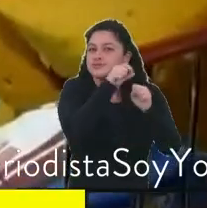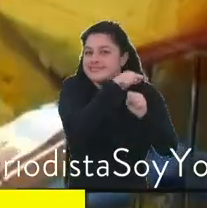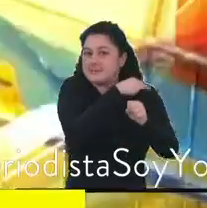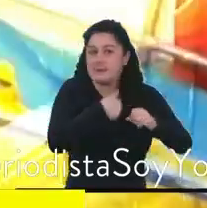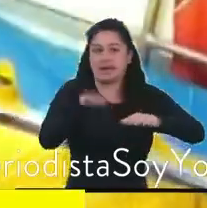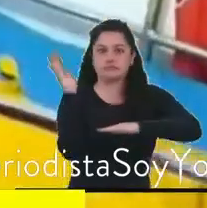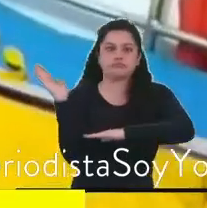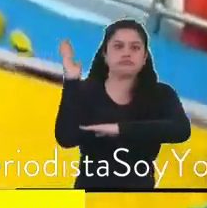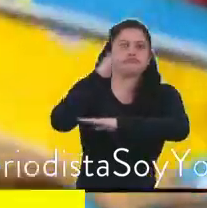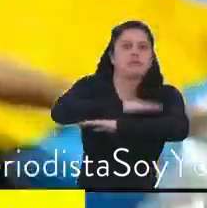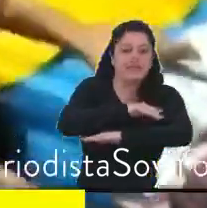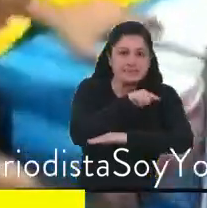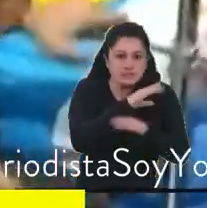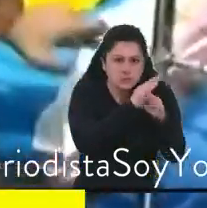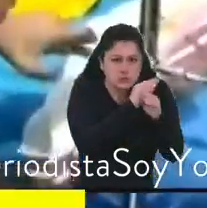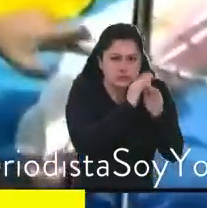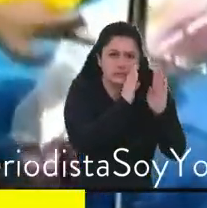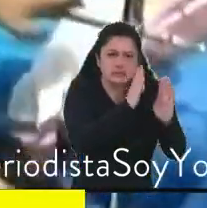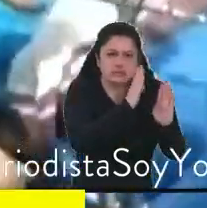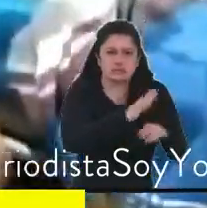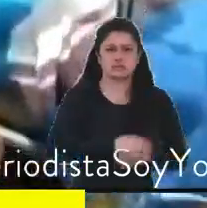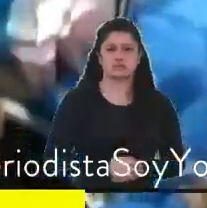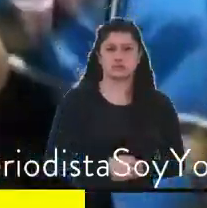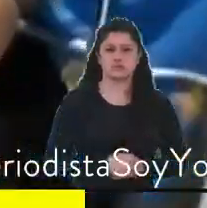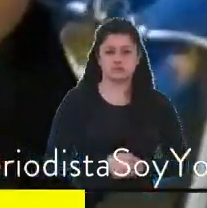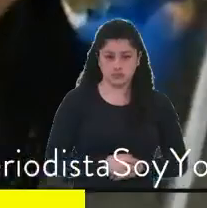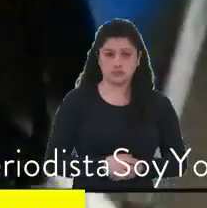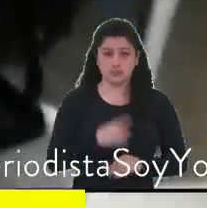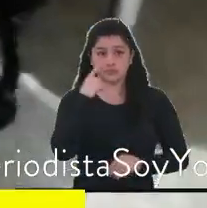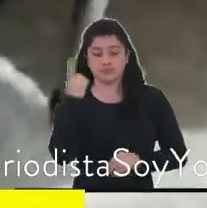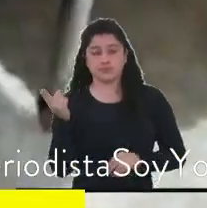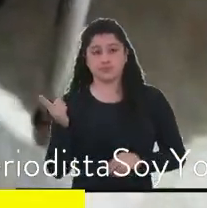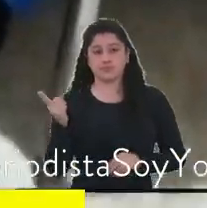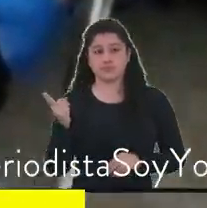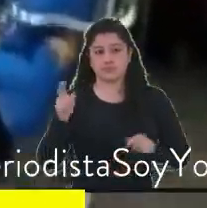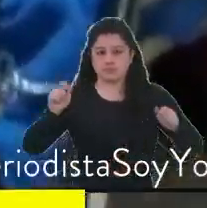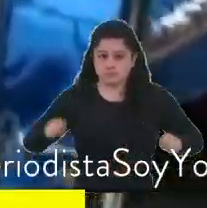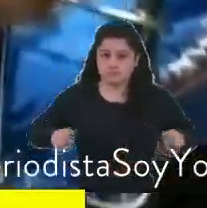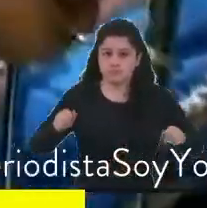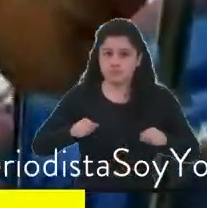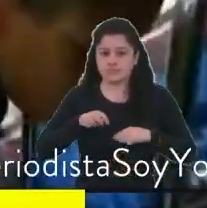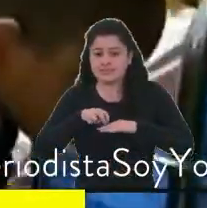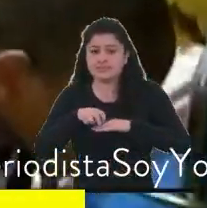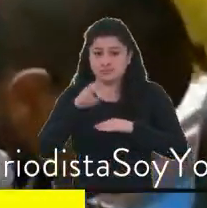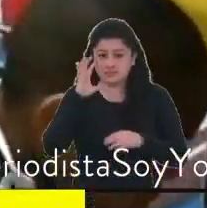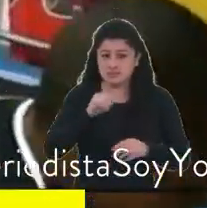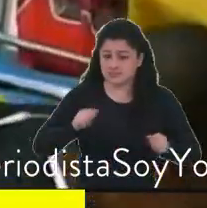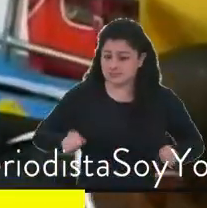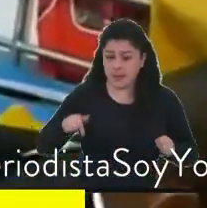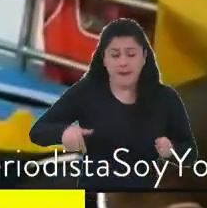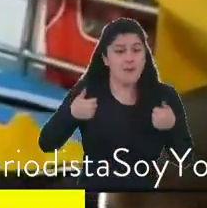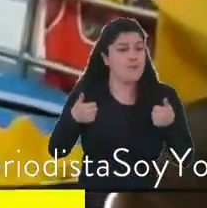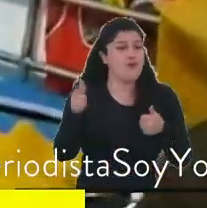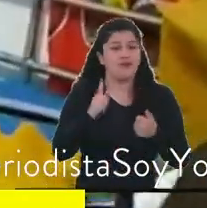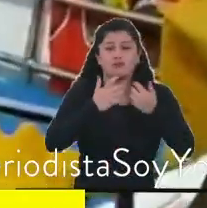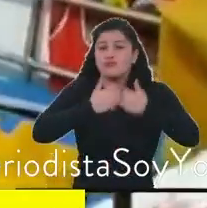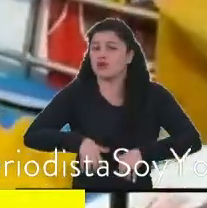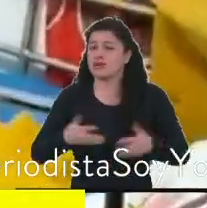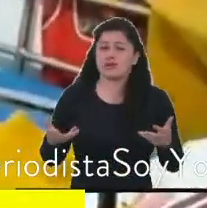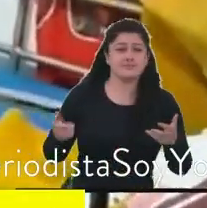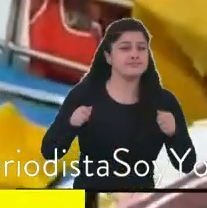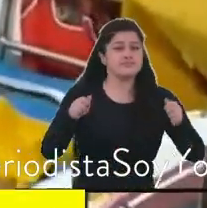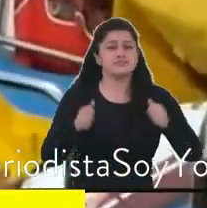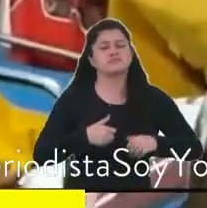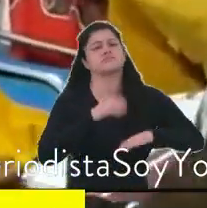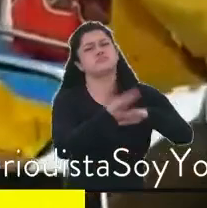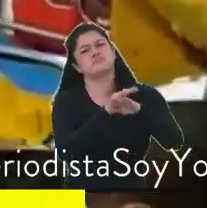aquí. Tengo la silla en condiciones deplorables. No sirve. Por favor, yo necesito que